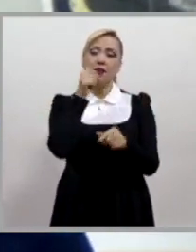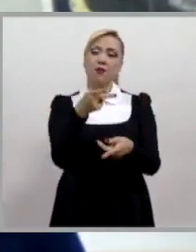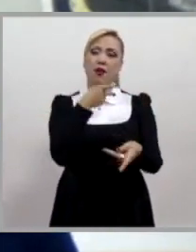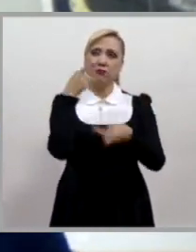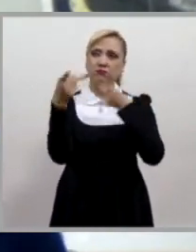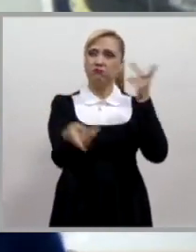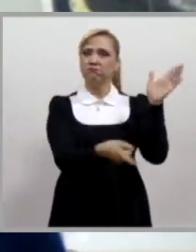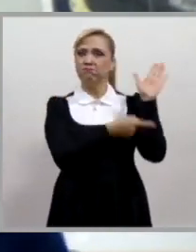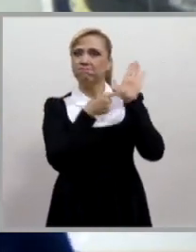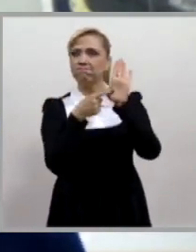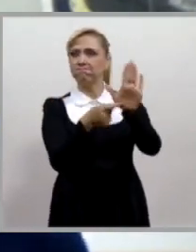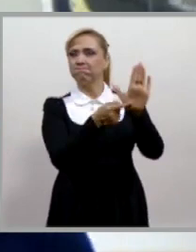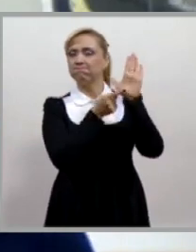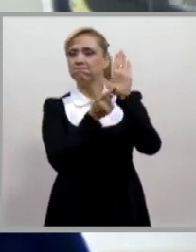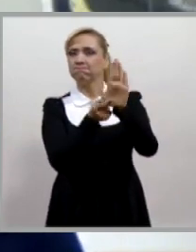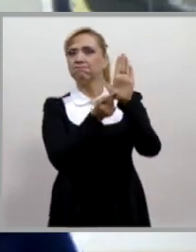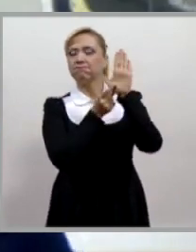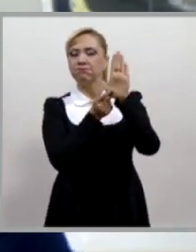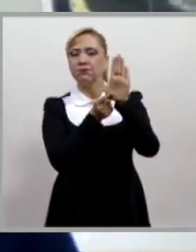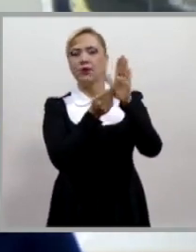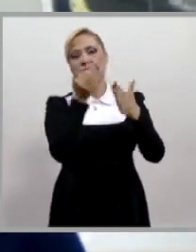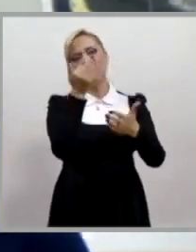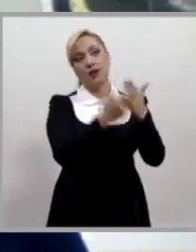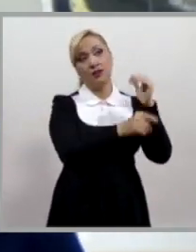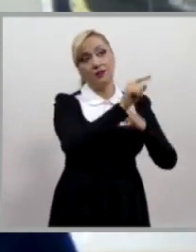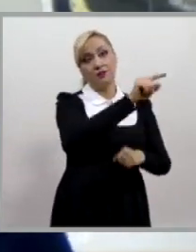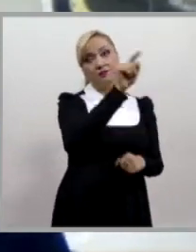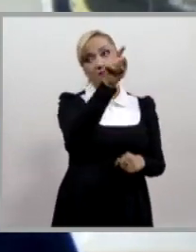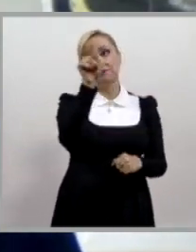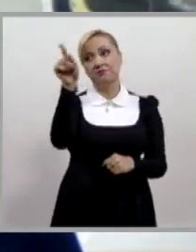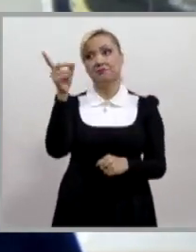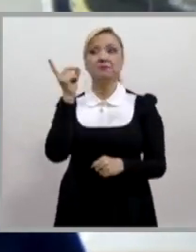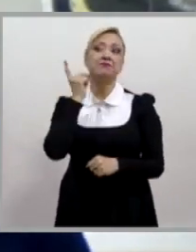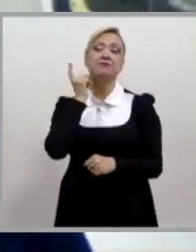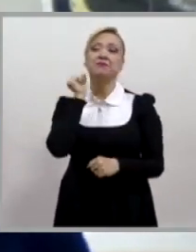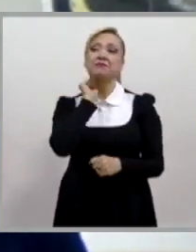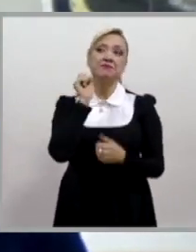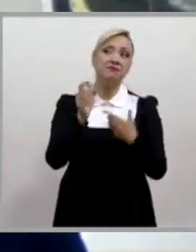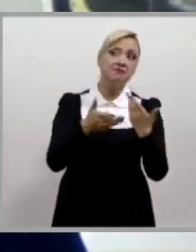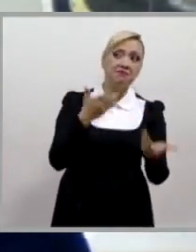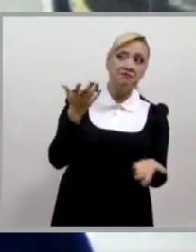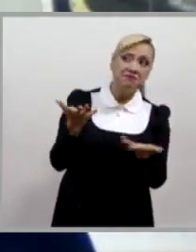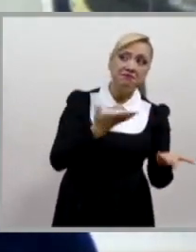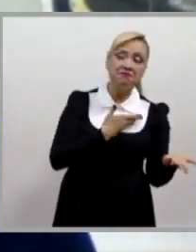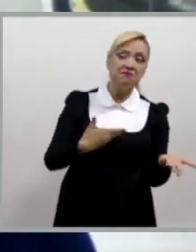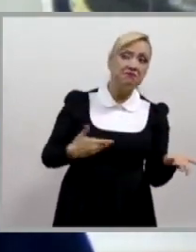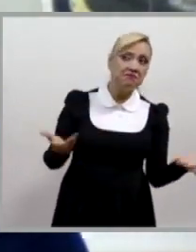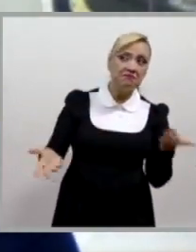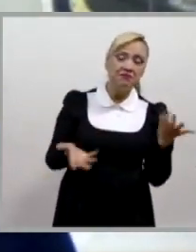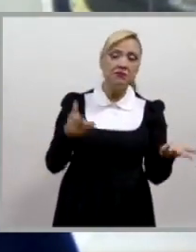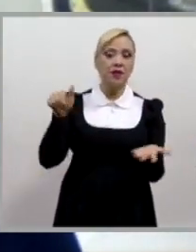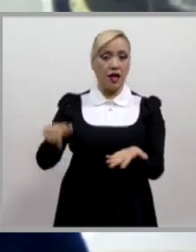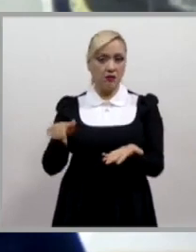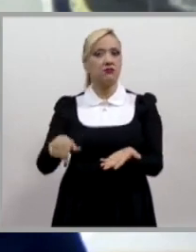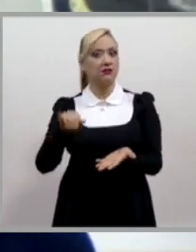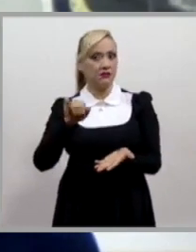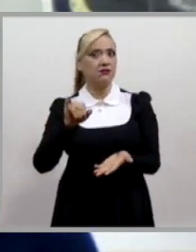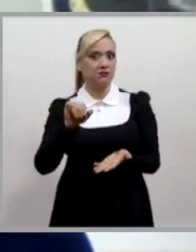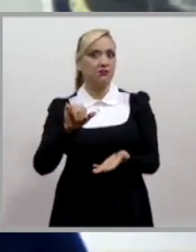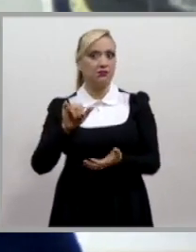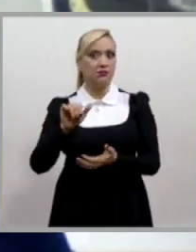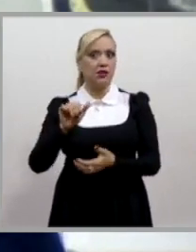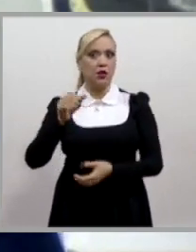eso me parece que ha faltado en muchas instituciones del Estado mexicano, pero en el caso del Poder Judicial es algo que ha asumido, que